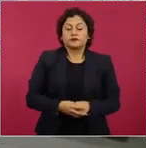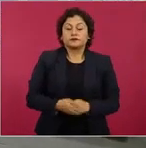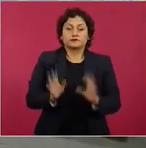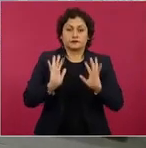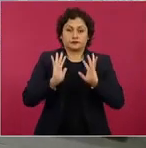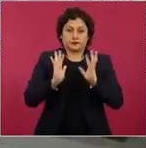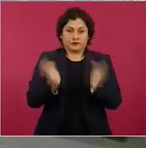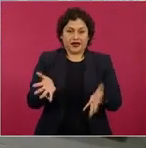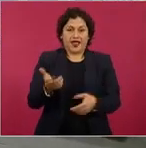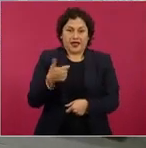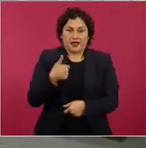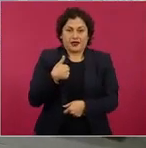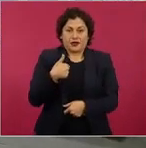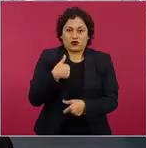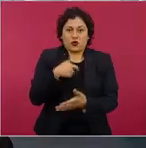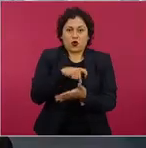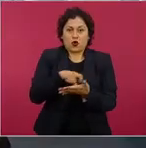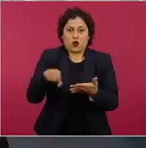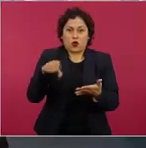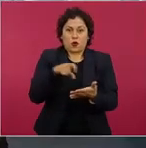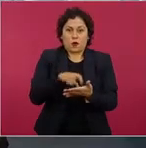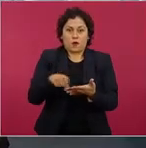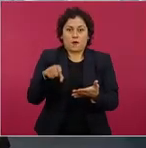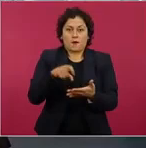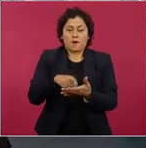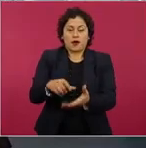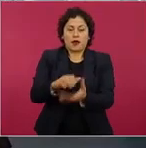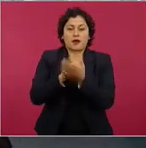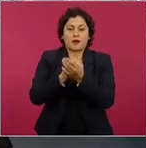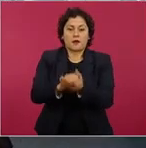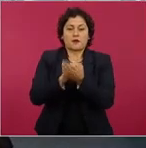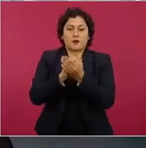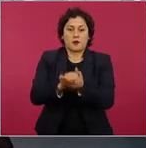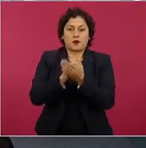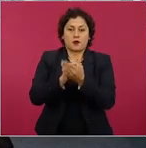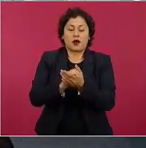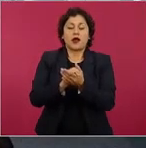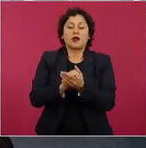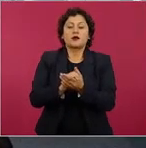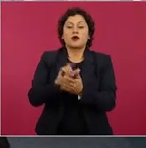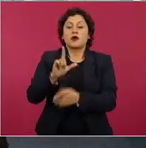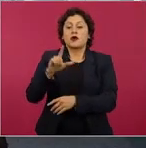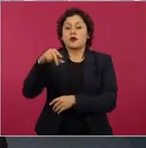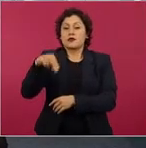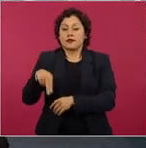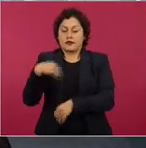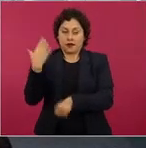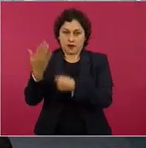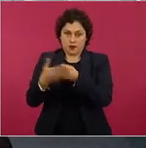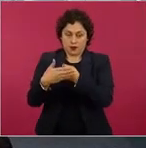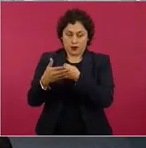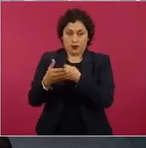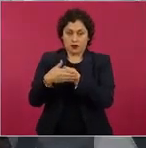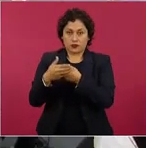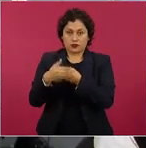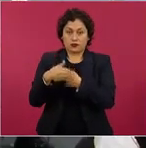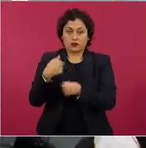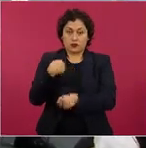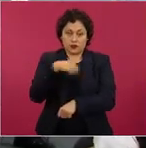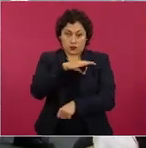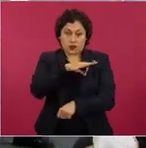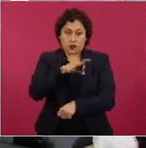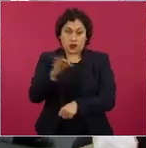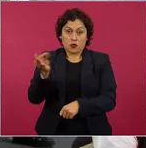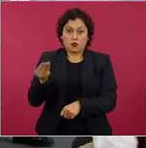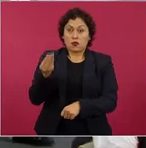de mi boleto de la lotería para el próximo sorteo y, si usted me lo permite, quisiera donarlo para